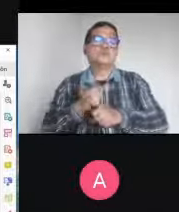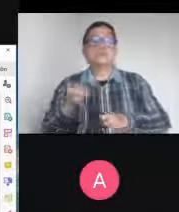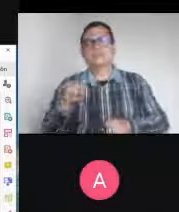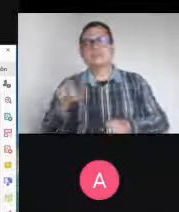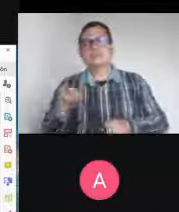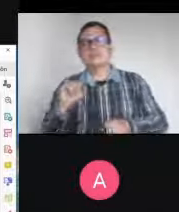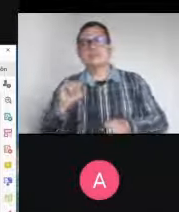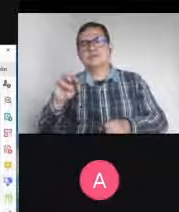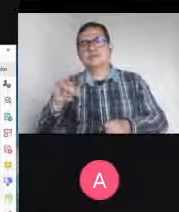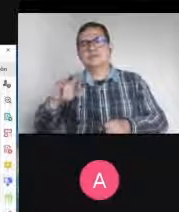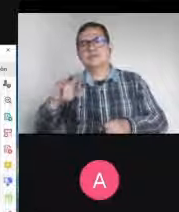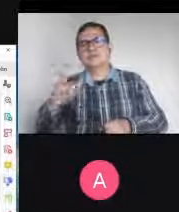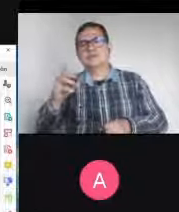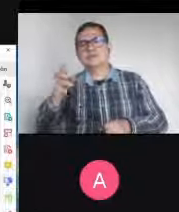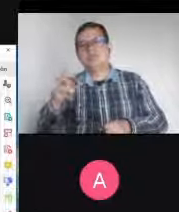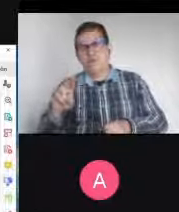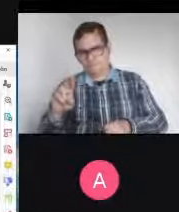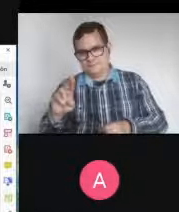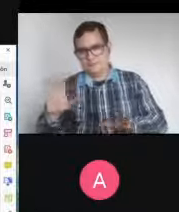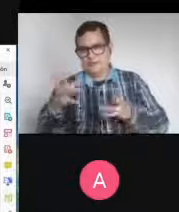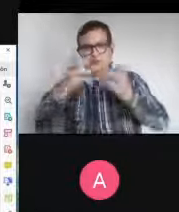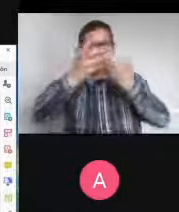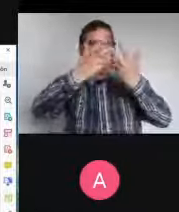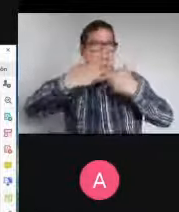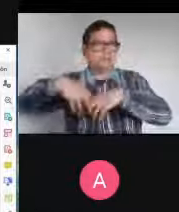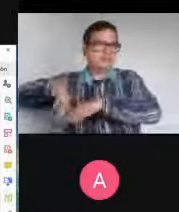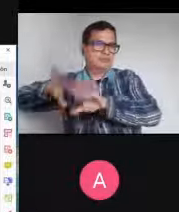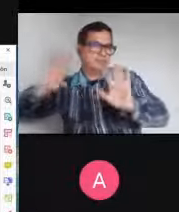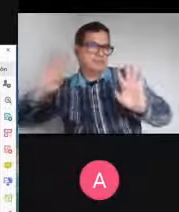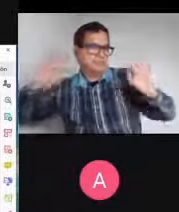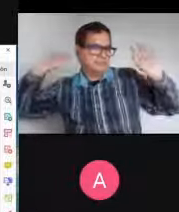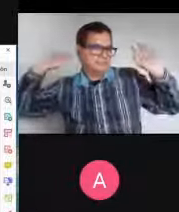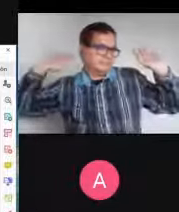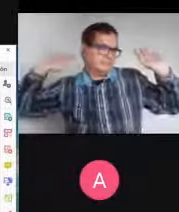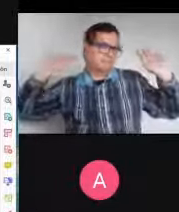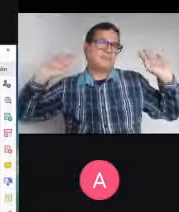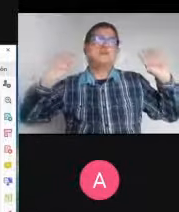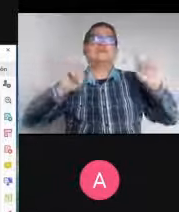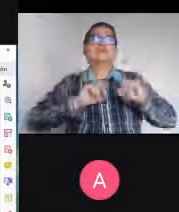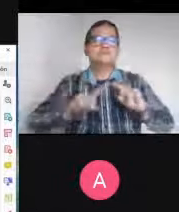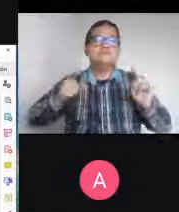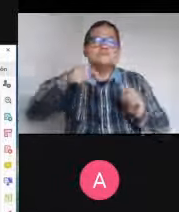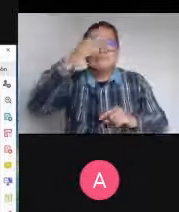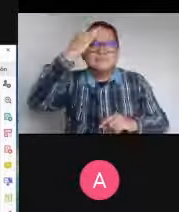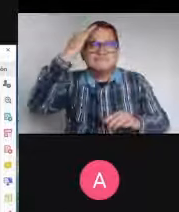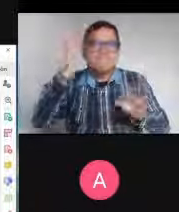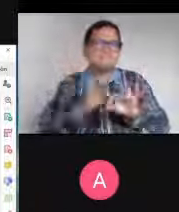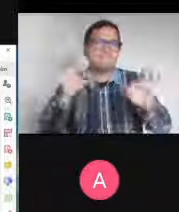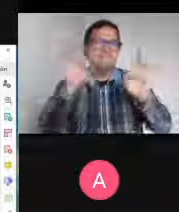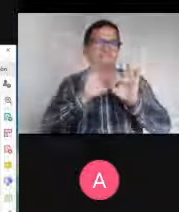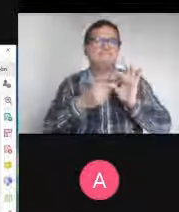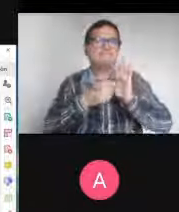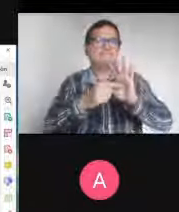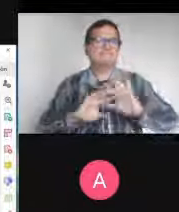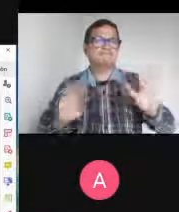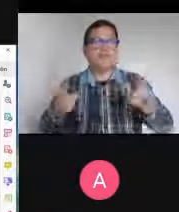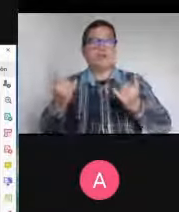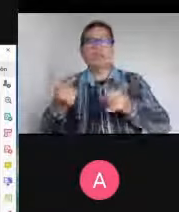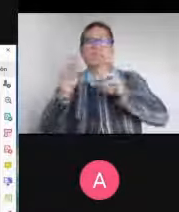muchos de estos procedimientos lo hace de manera automática, pues nosotros simplemente lo que hacemos es, como tal, ingresar los valores y los